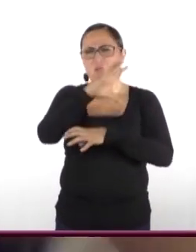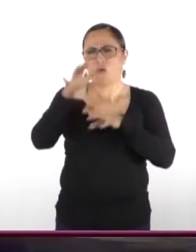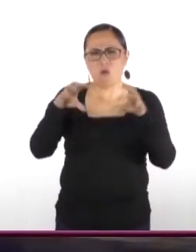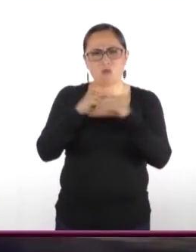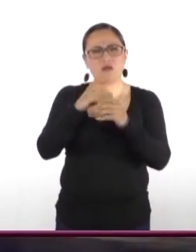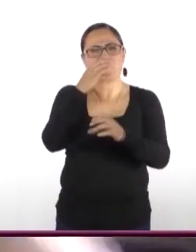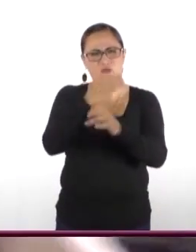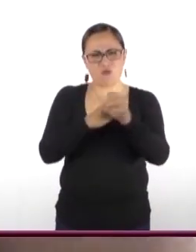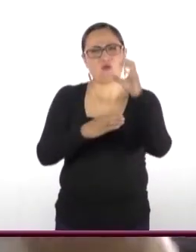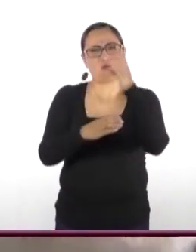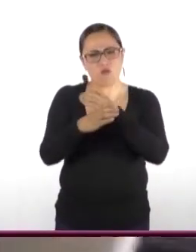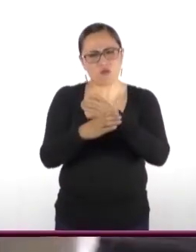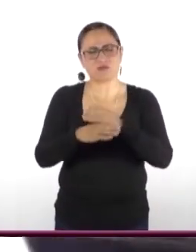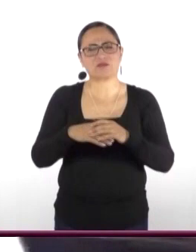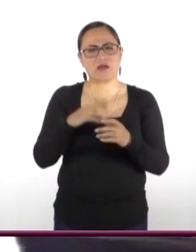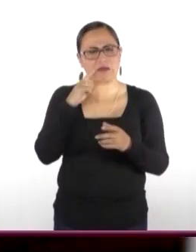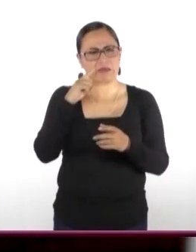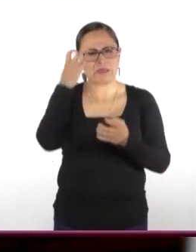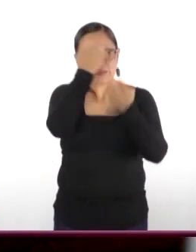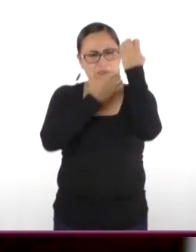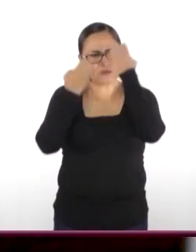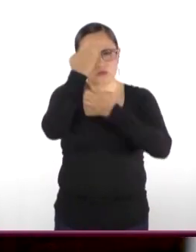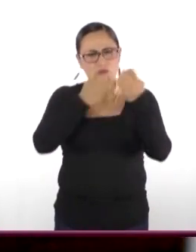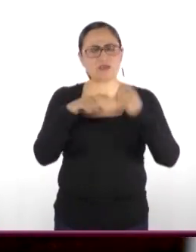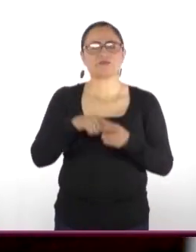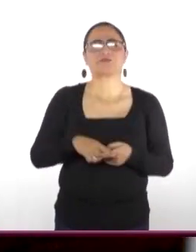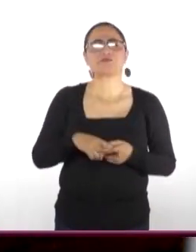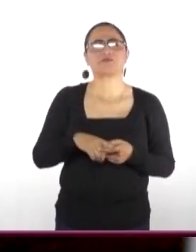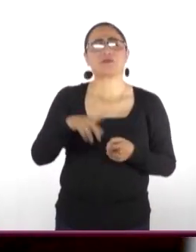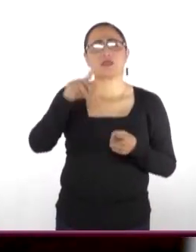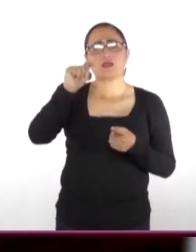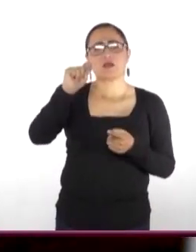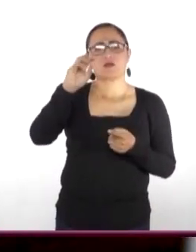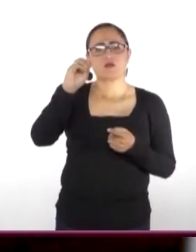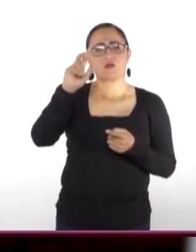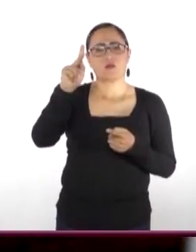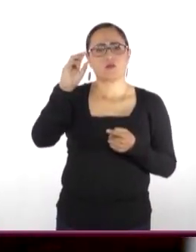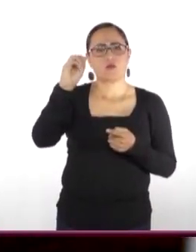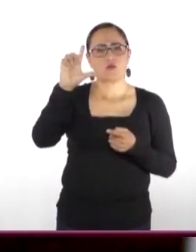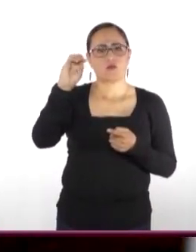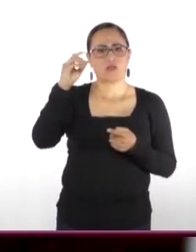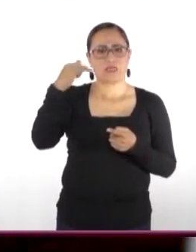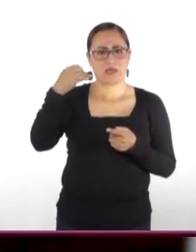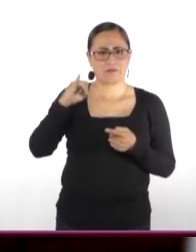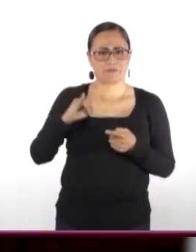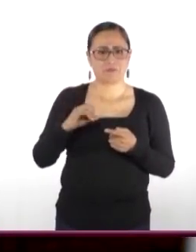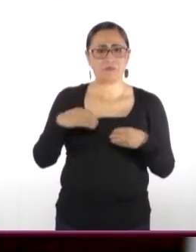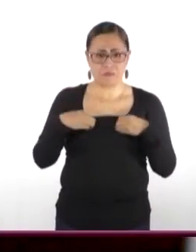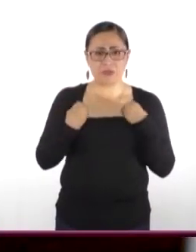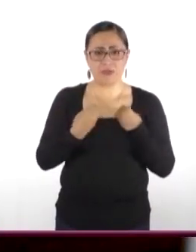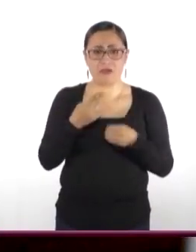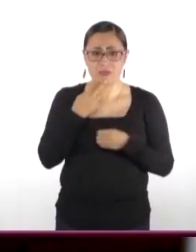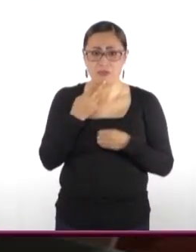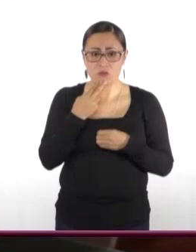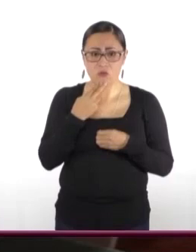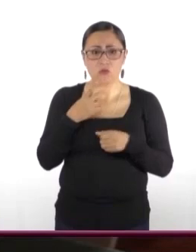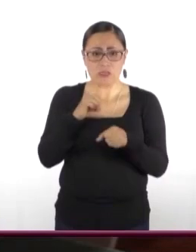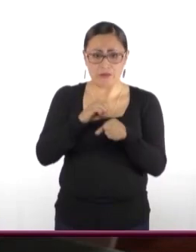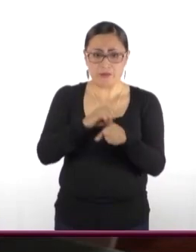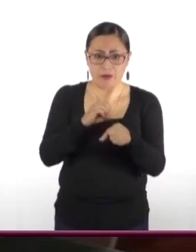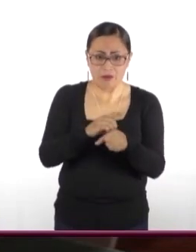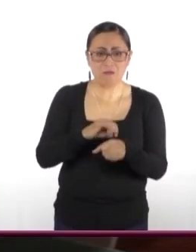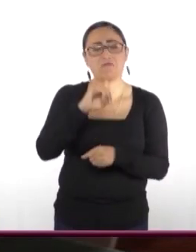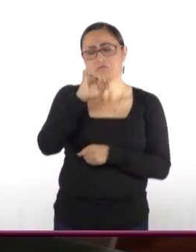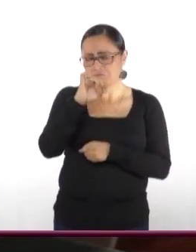sino que tiene todo el objeto como un todo. ¿Es que se puede utilizar la topología en la vida cotidiana? Matemáticas